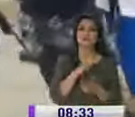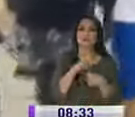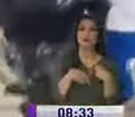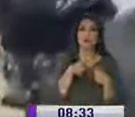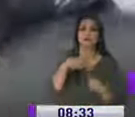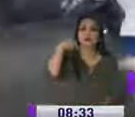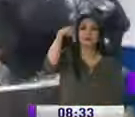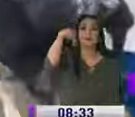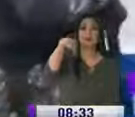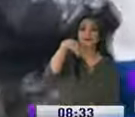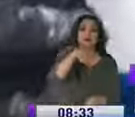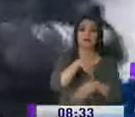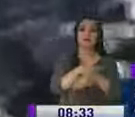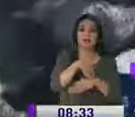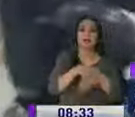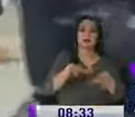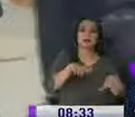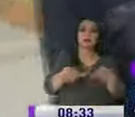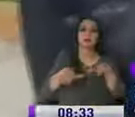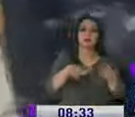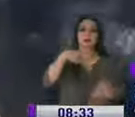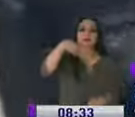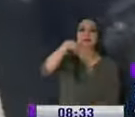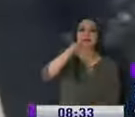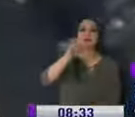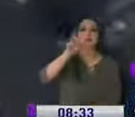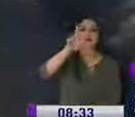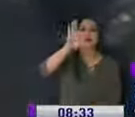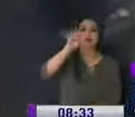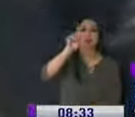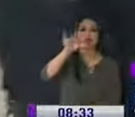su brazo, y lo que hace es, si le ponen ahí, por favor,